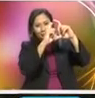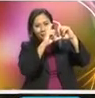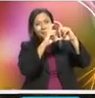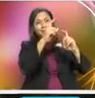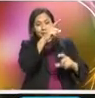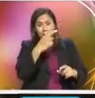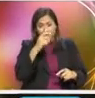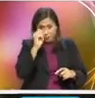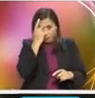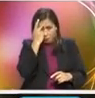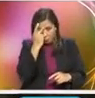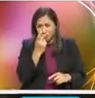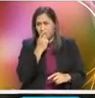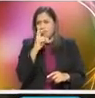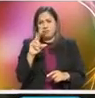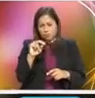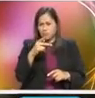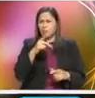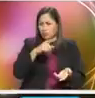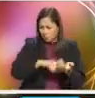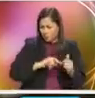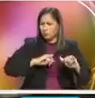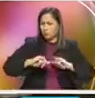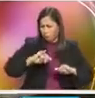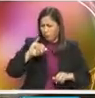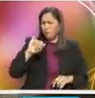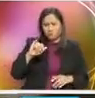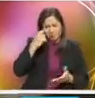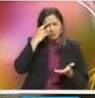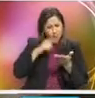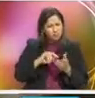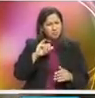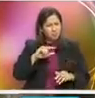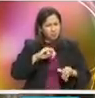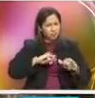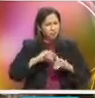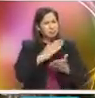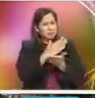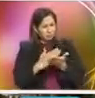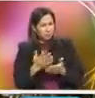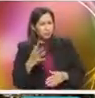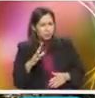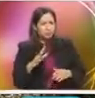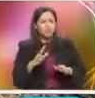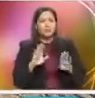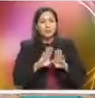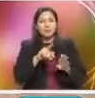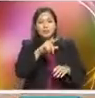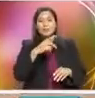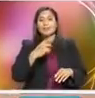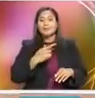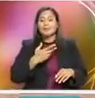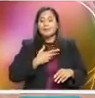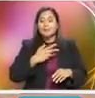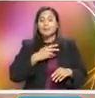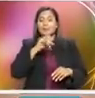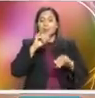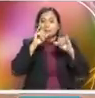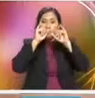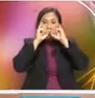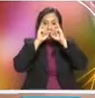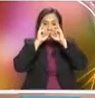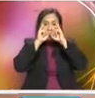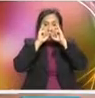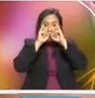en la Huasteca Potosina. Pero sí está, me parece. Yo creo que sí está. Está en la zona media, que le llaman. Y ahí hay un mamut que uno puede